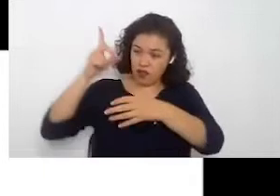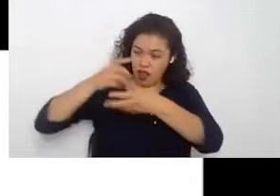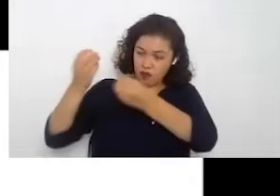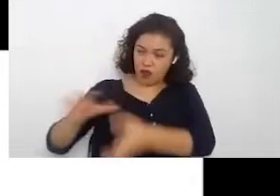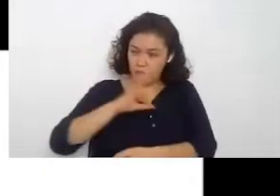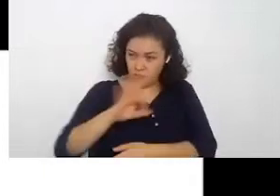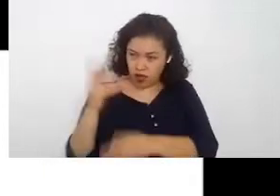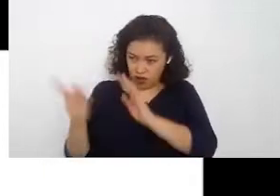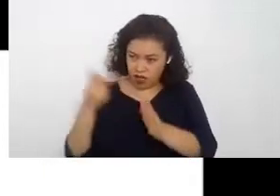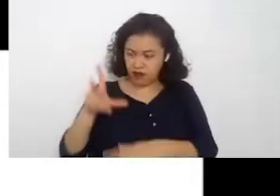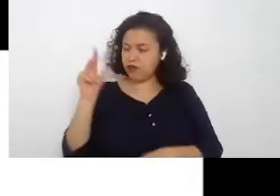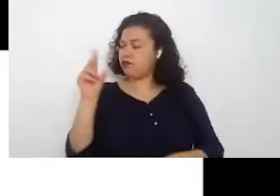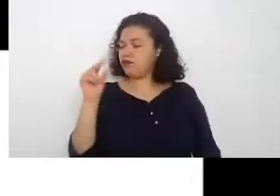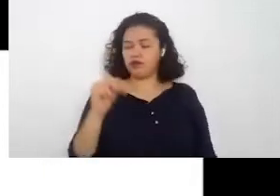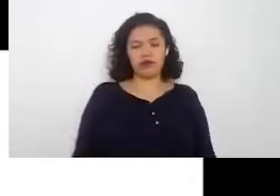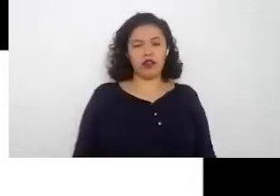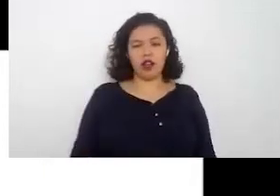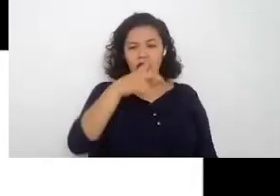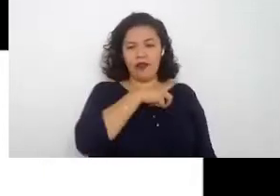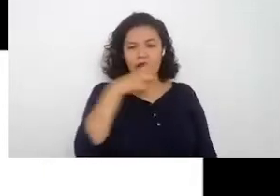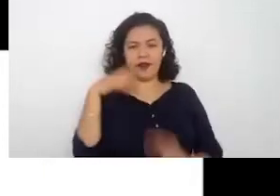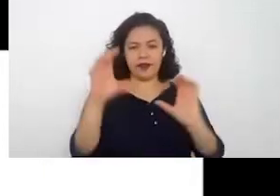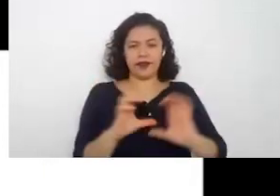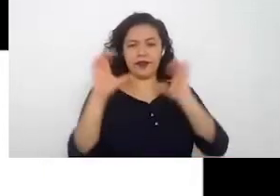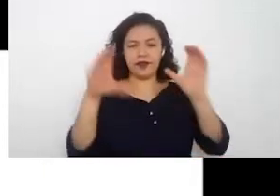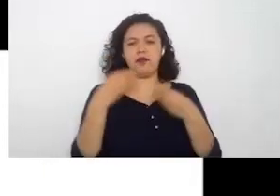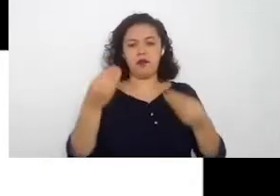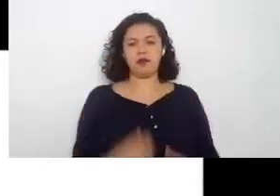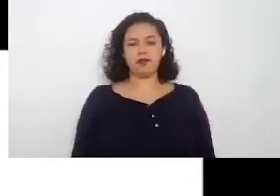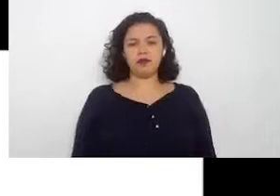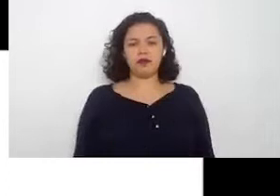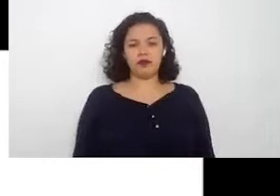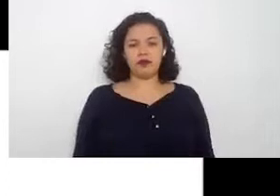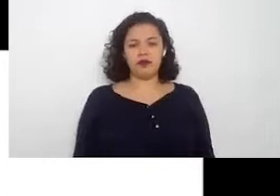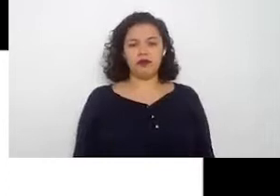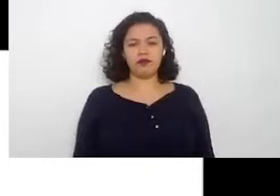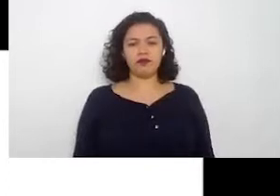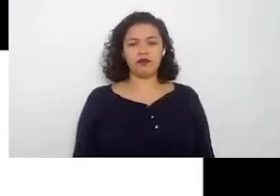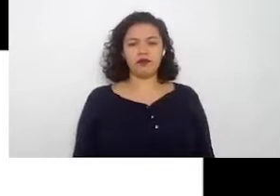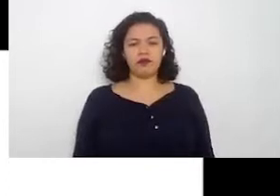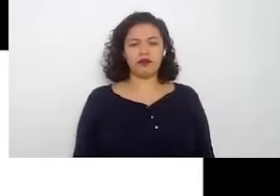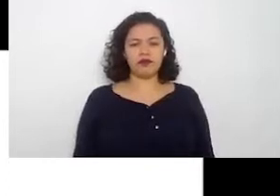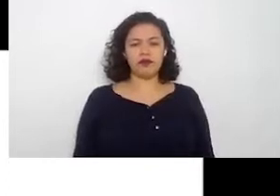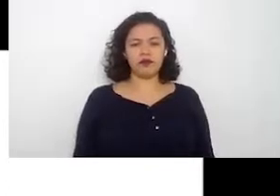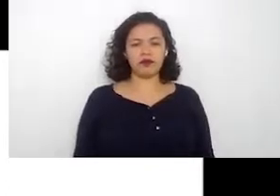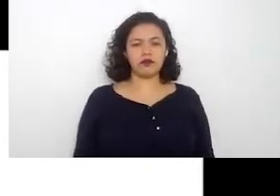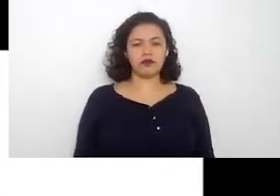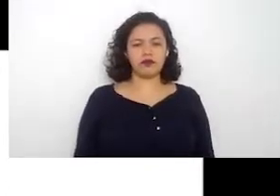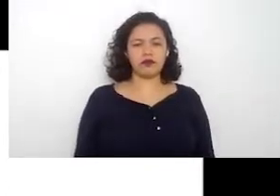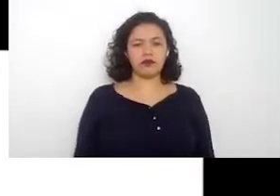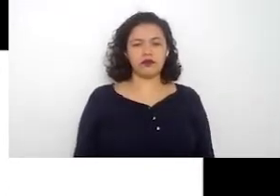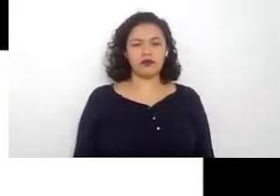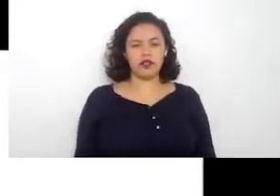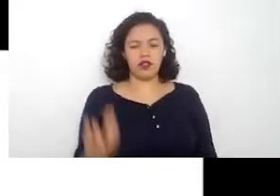recuperes. Entonces hay que tener muchísimo cuidado con esta parte, ¿sí? Asegurar emitir los recibos deducibles en alineación a